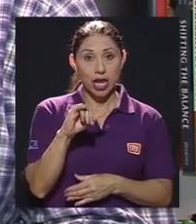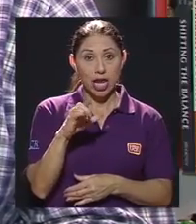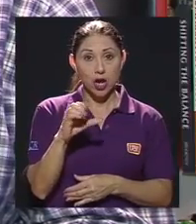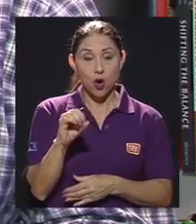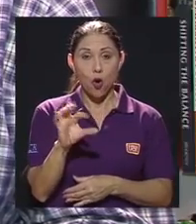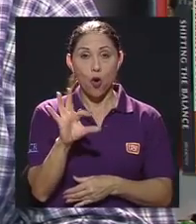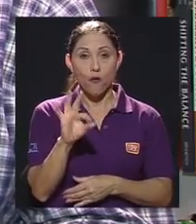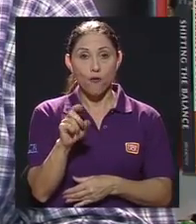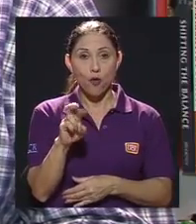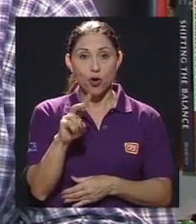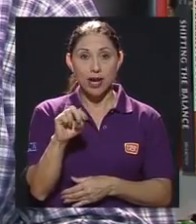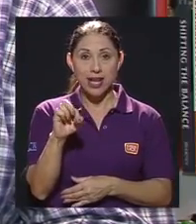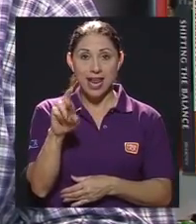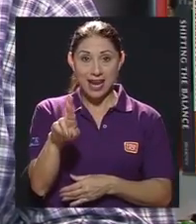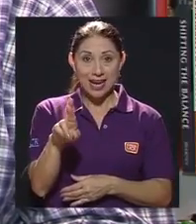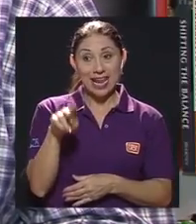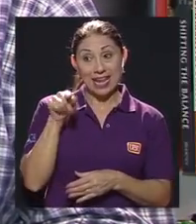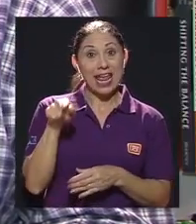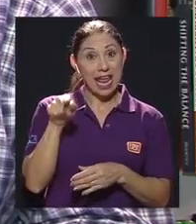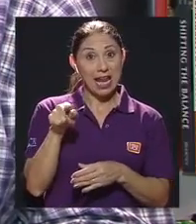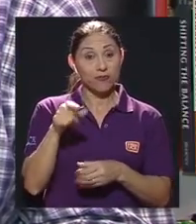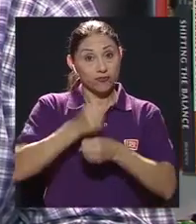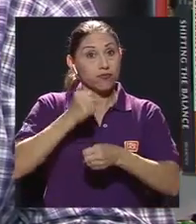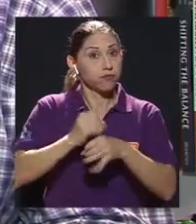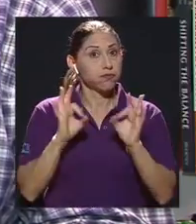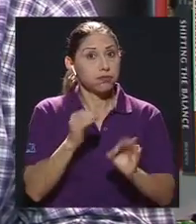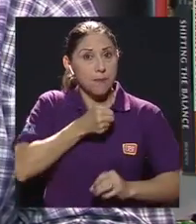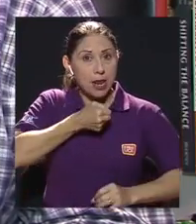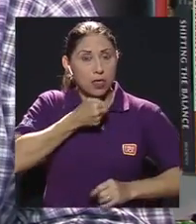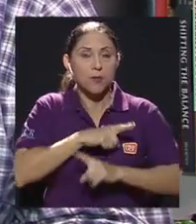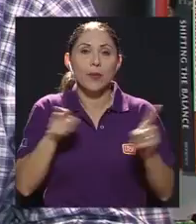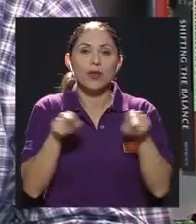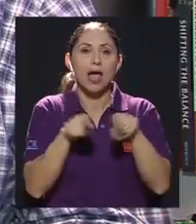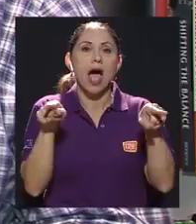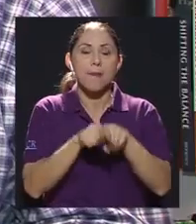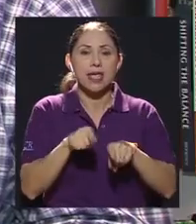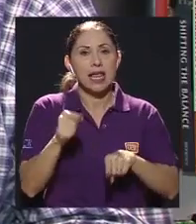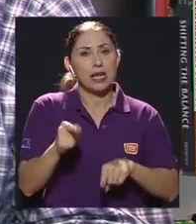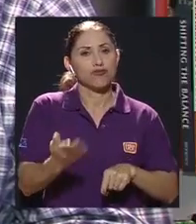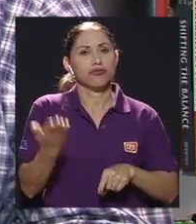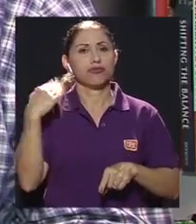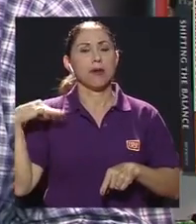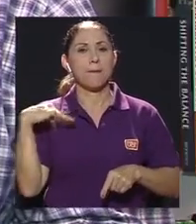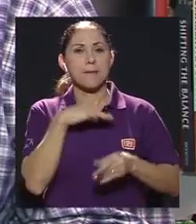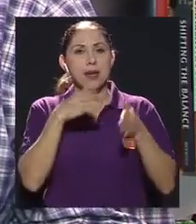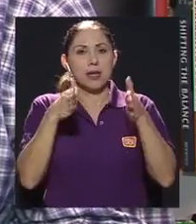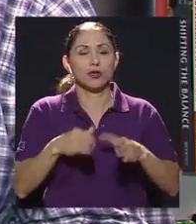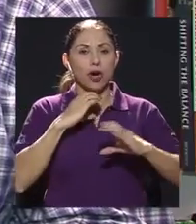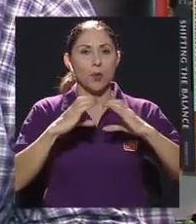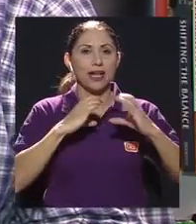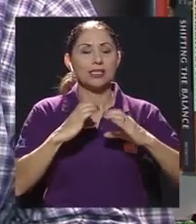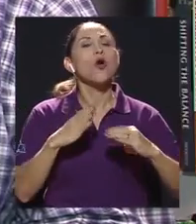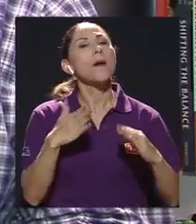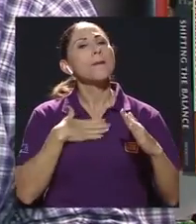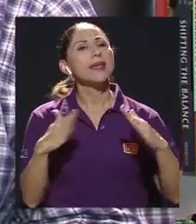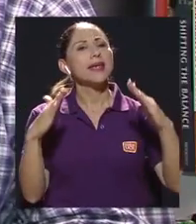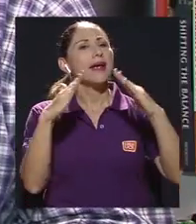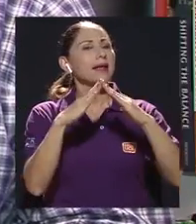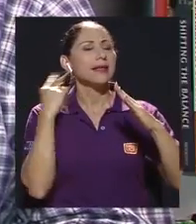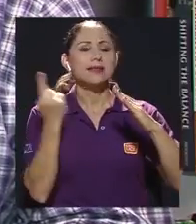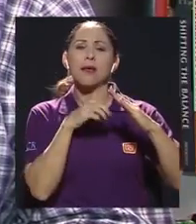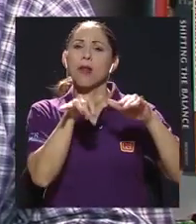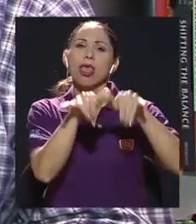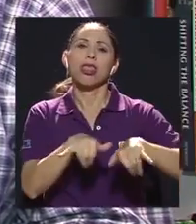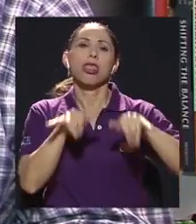tuvo un paso importante por el periodismo, pero también pasó por una condición de ministro de la comunicación. Entonces, en mi casa siempre la política